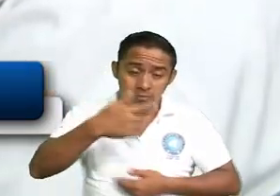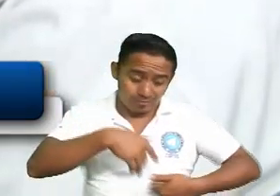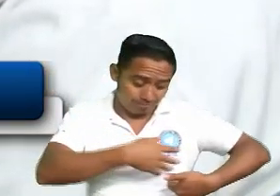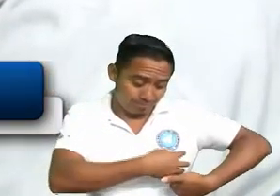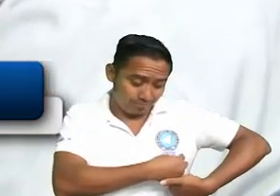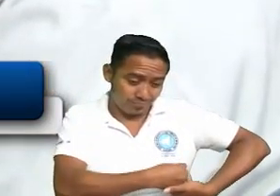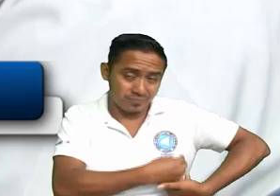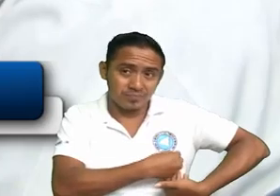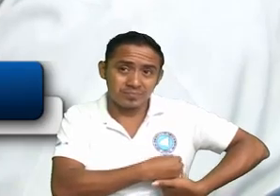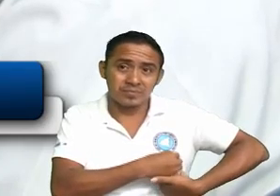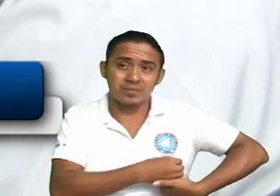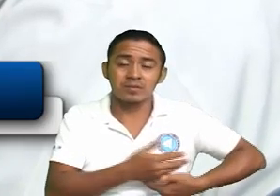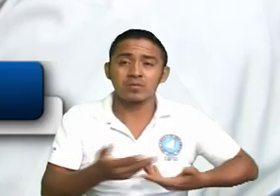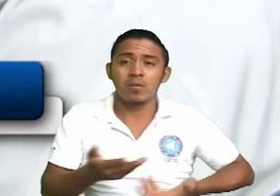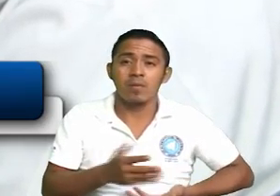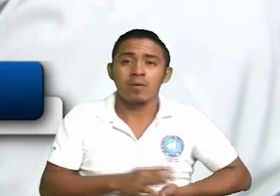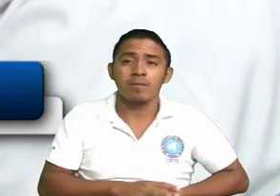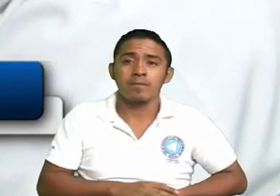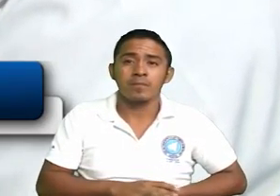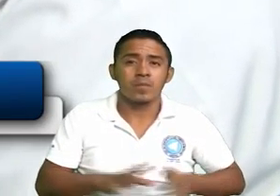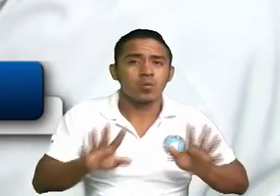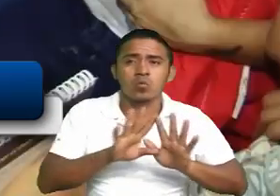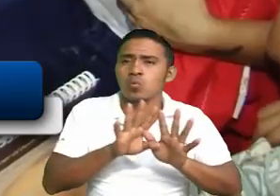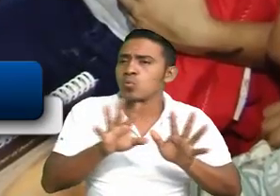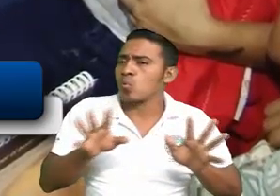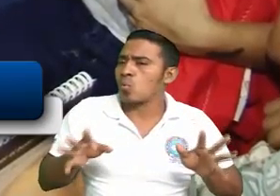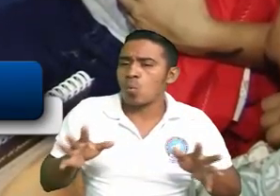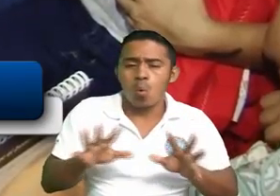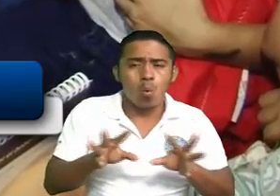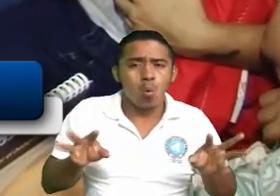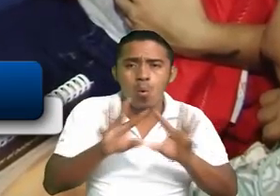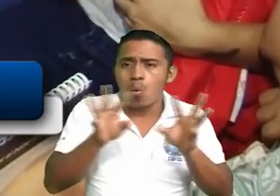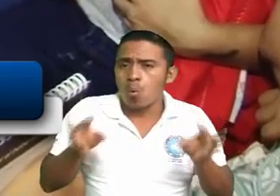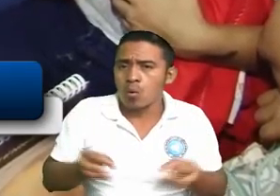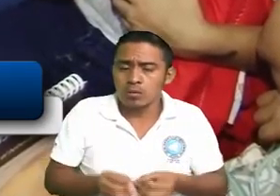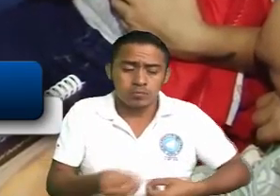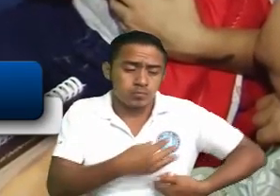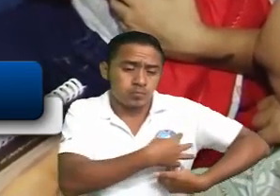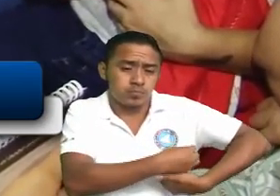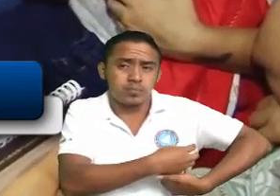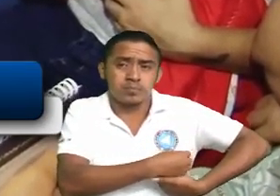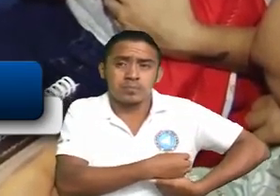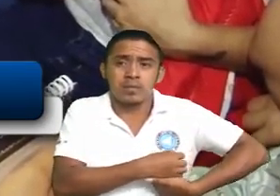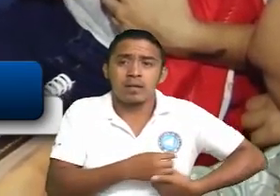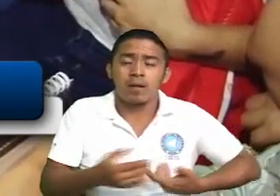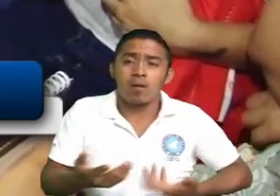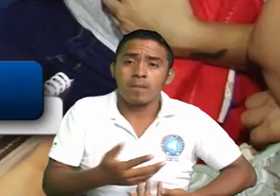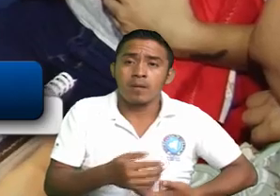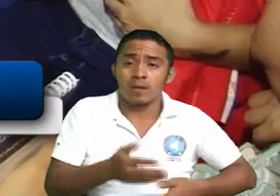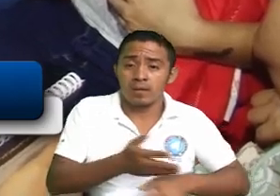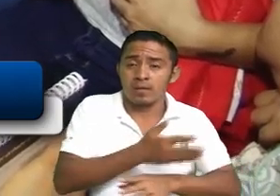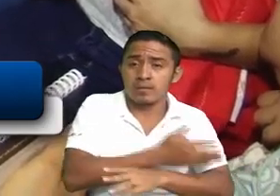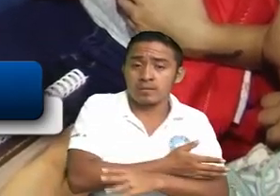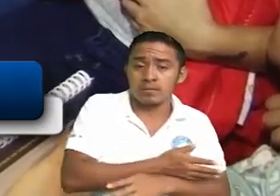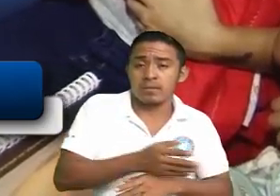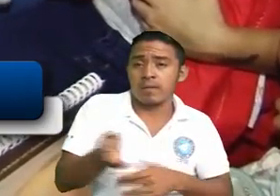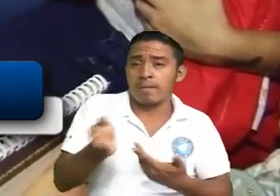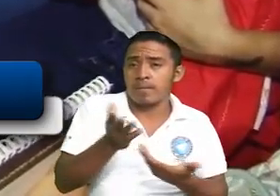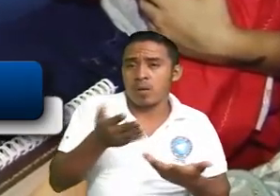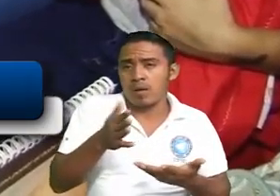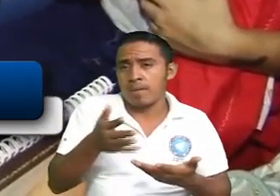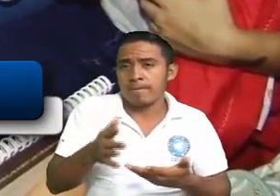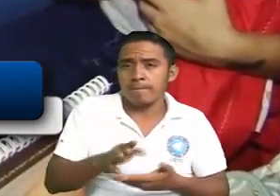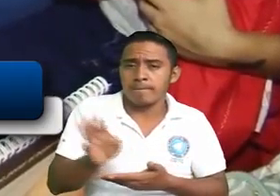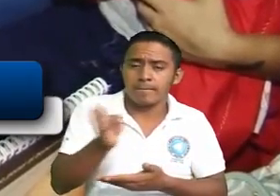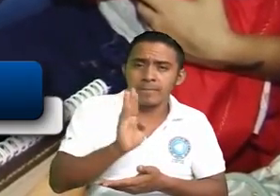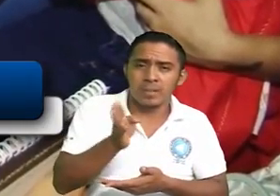un seno, se va tornando más blanquecina porque está llena más de grasas. Entonces, es importante